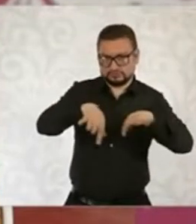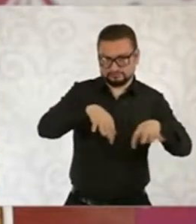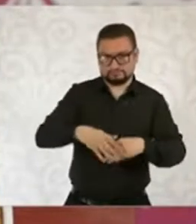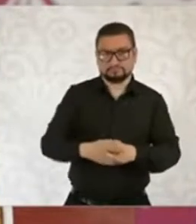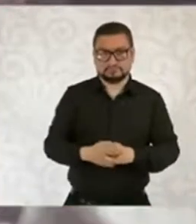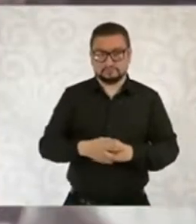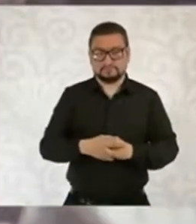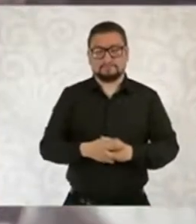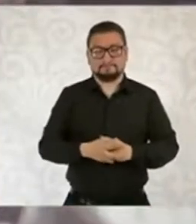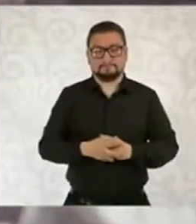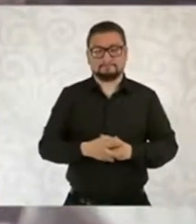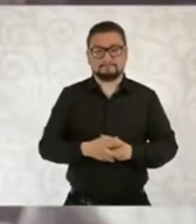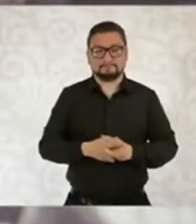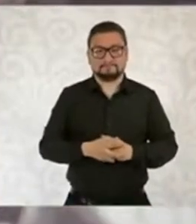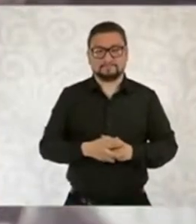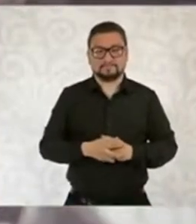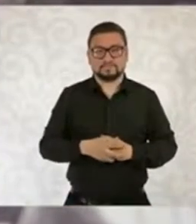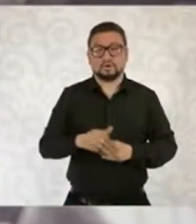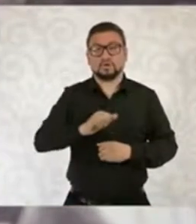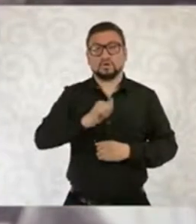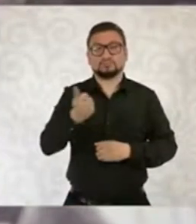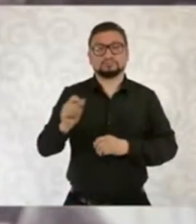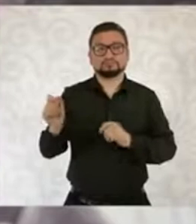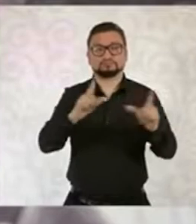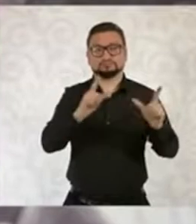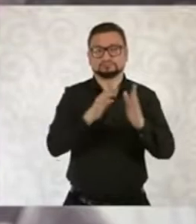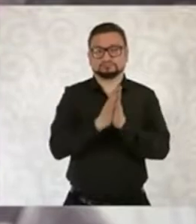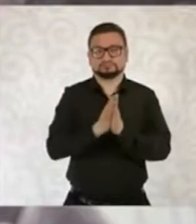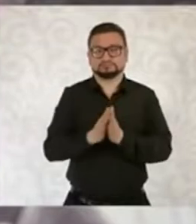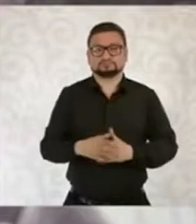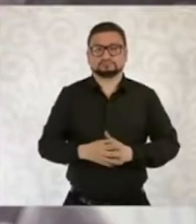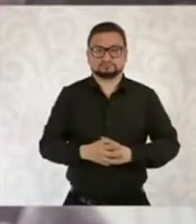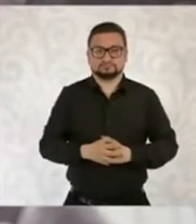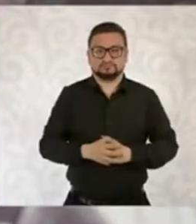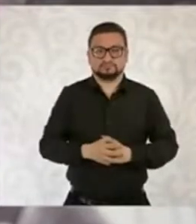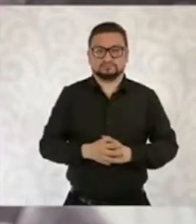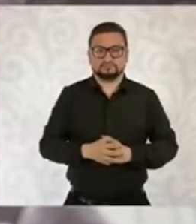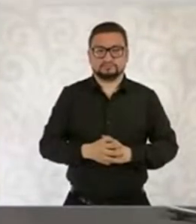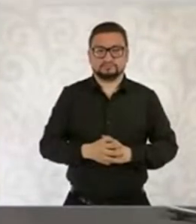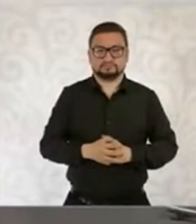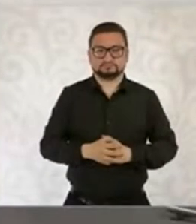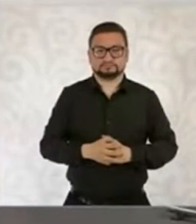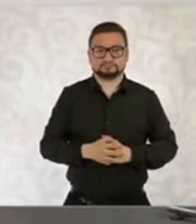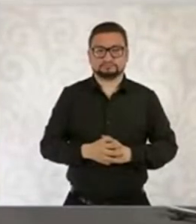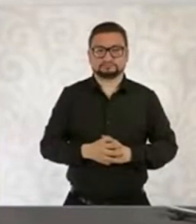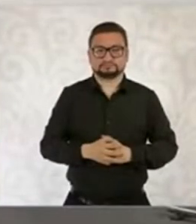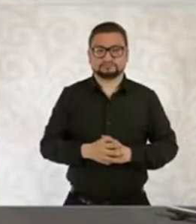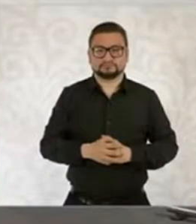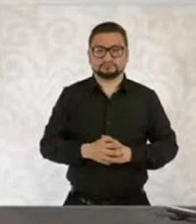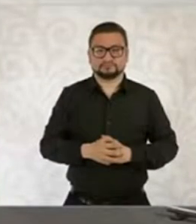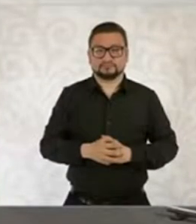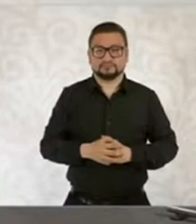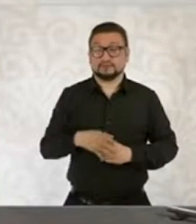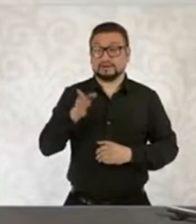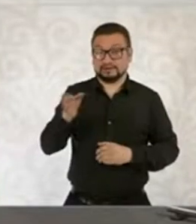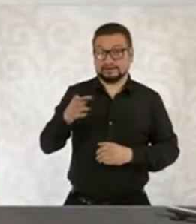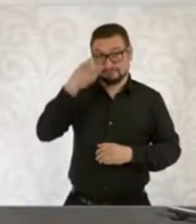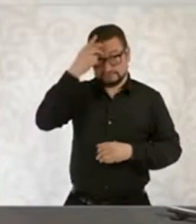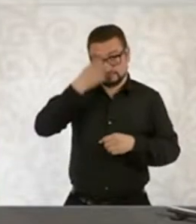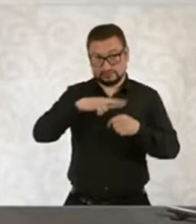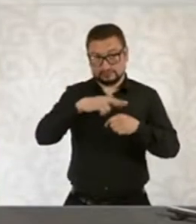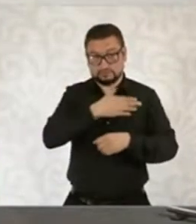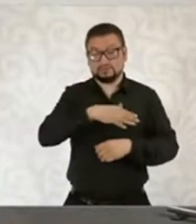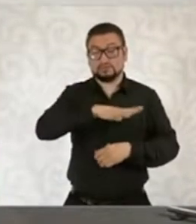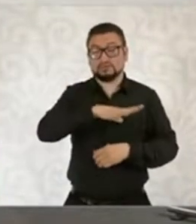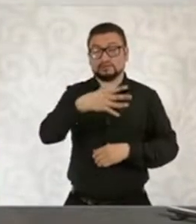viaje. Siguiente, por favor. ¿Qué sigue? Como dará detalle el director general del